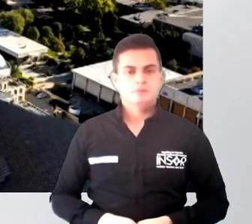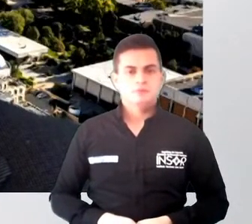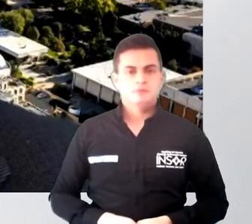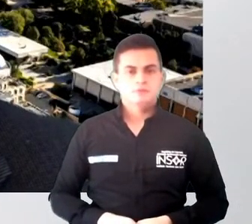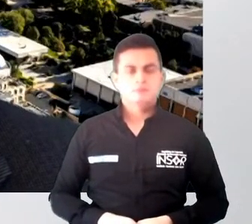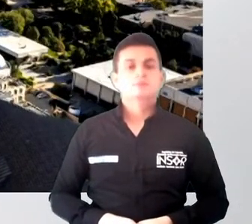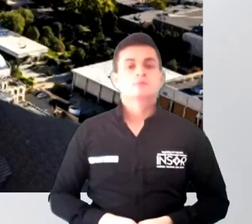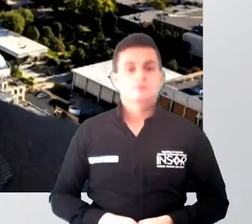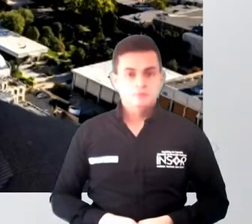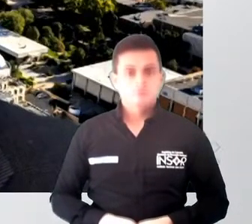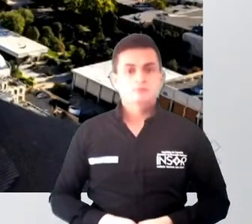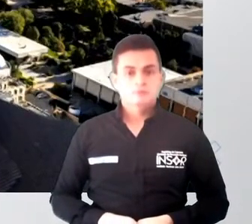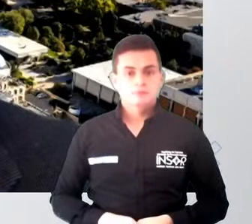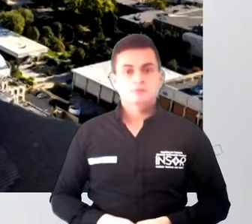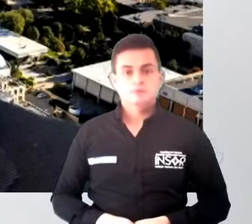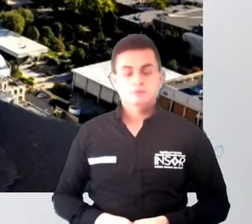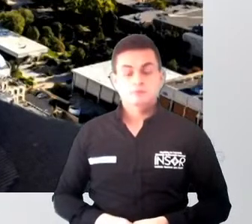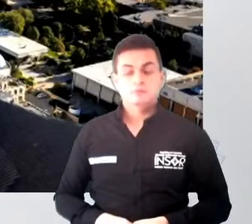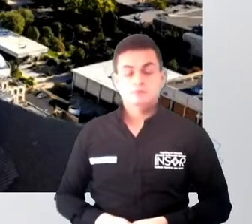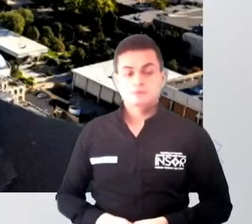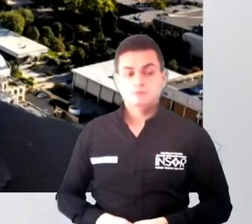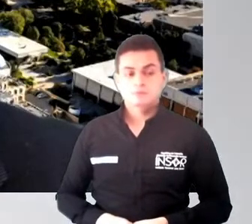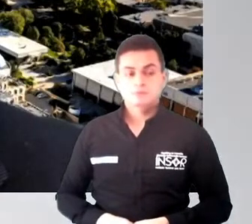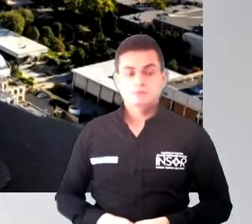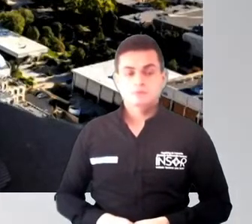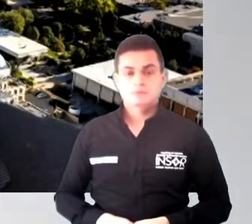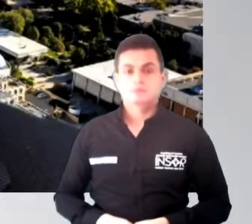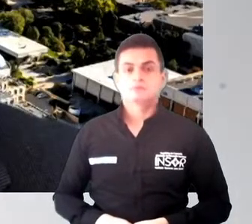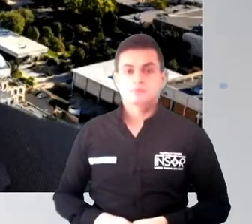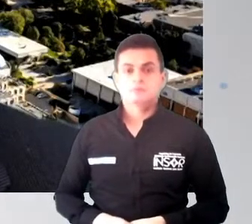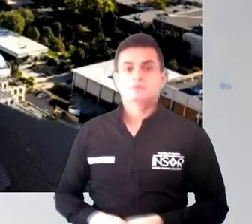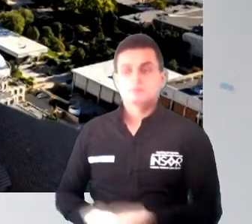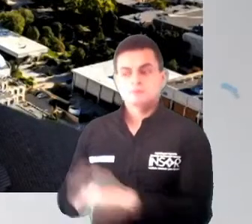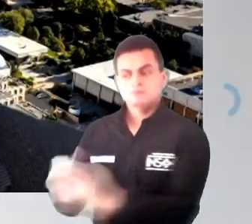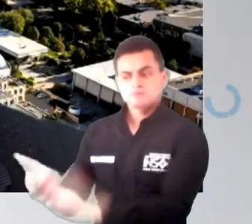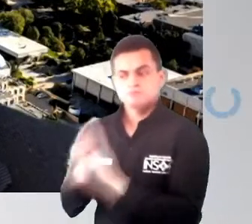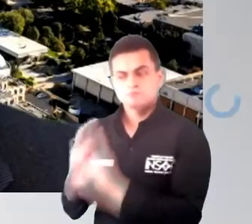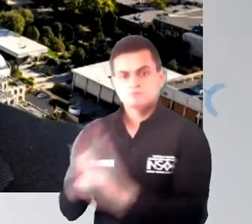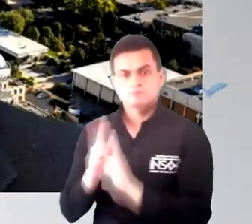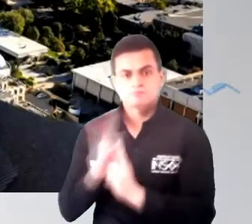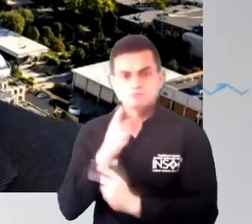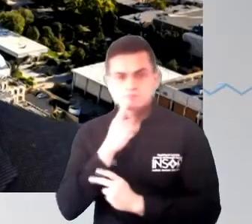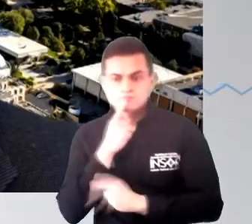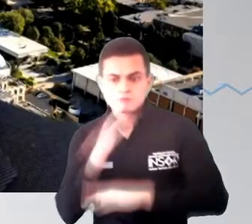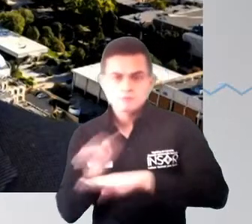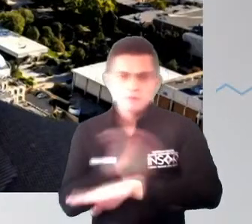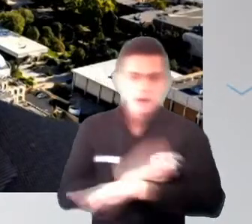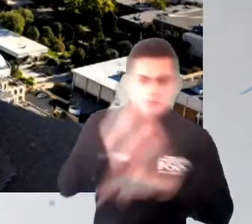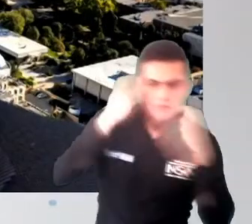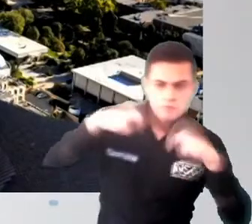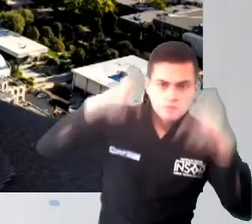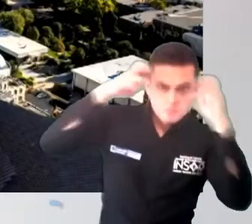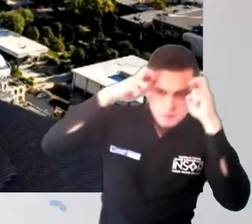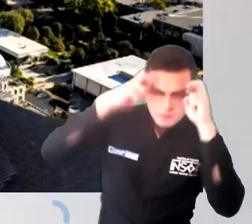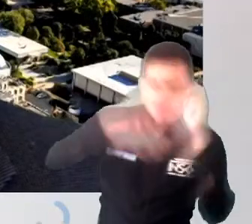tienen las respuestas aplicadas, el conocimiento que han adquirido por fuera, y pueden tener interacciones con los